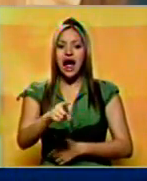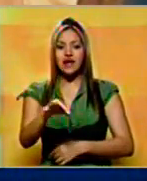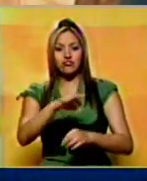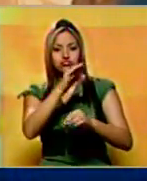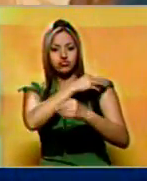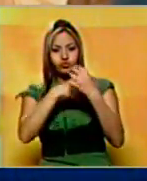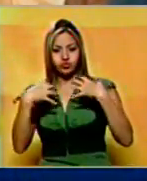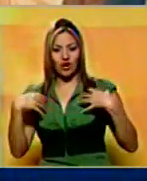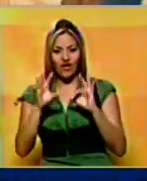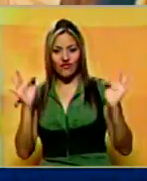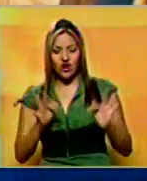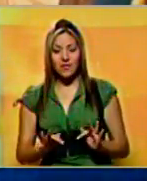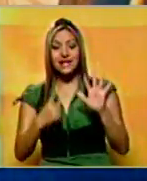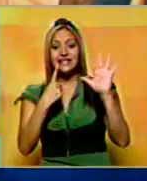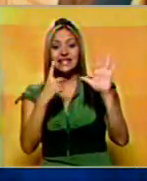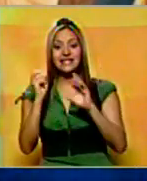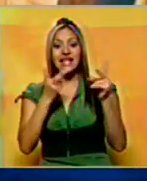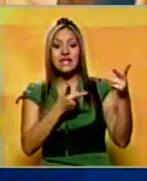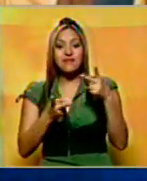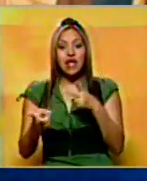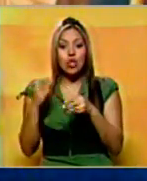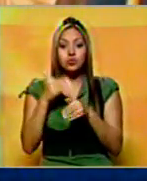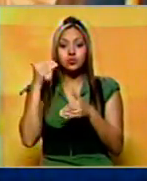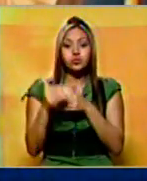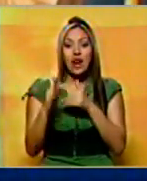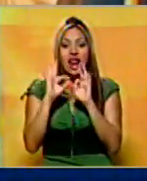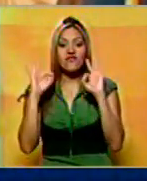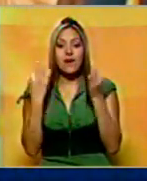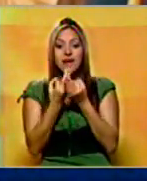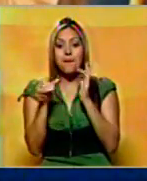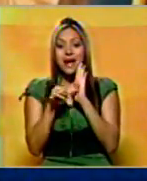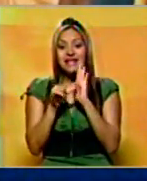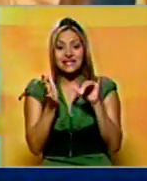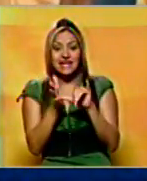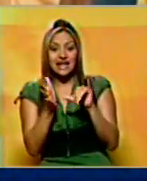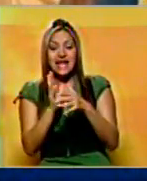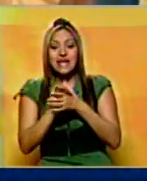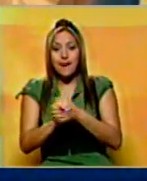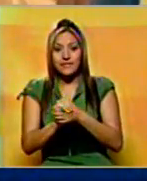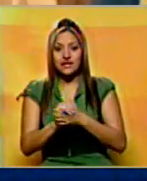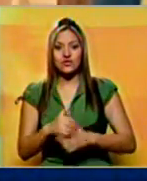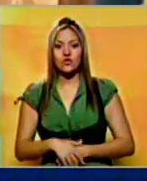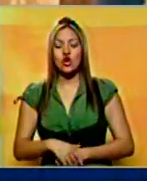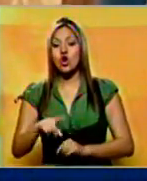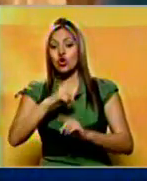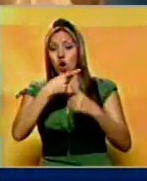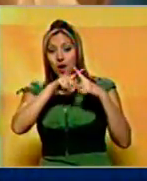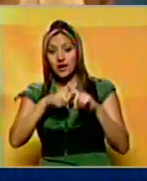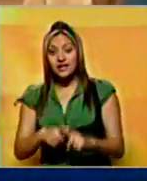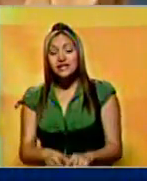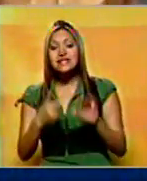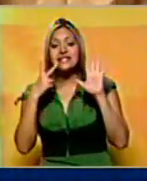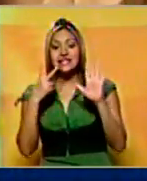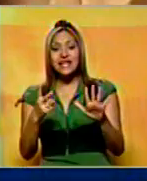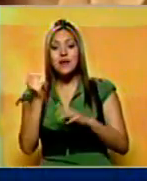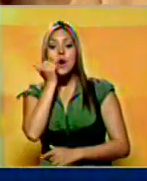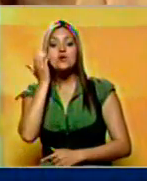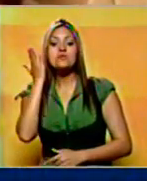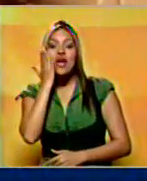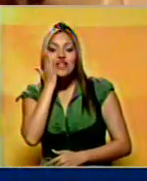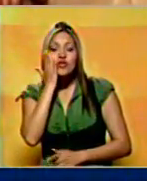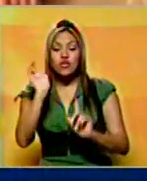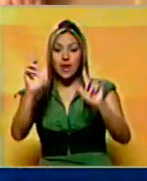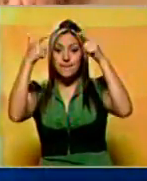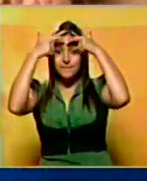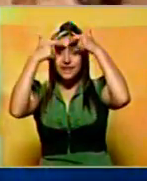batista. La lista de 60 invitados se limitó a la familia más cercana y amistades. En total fueron 7 los padrinos del